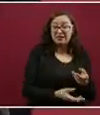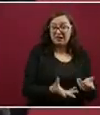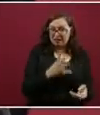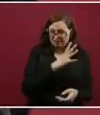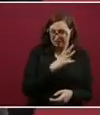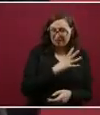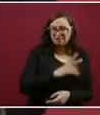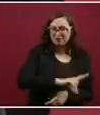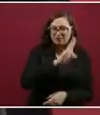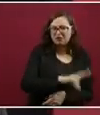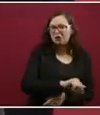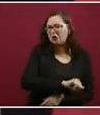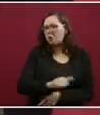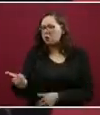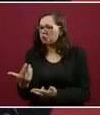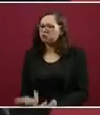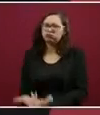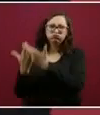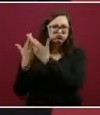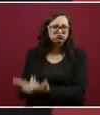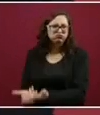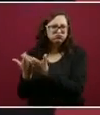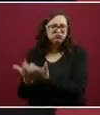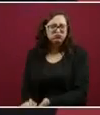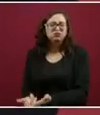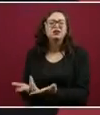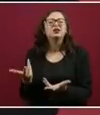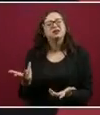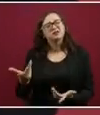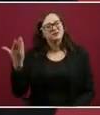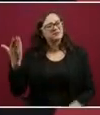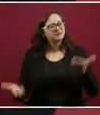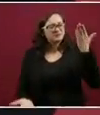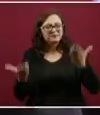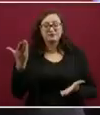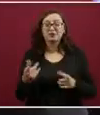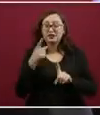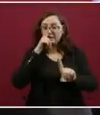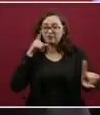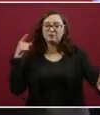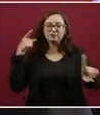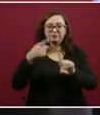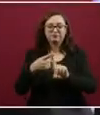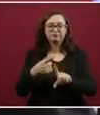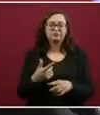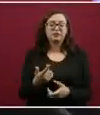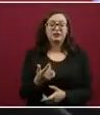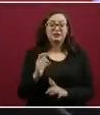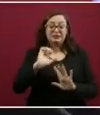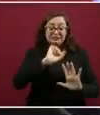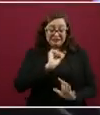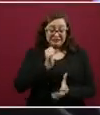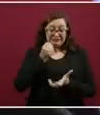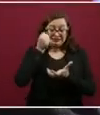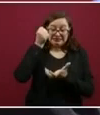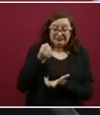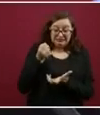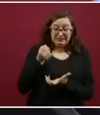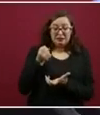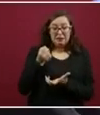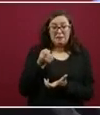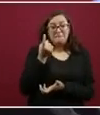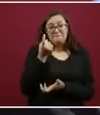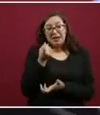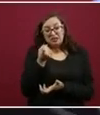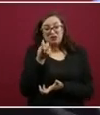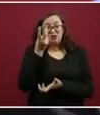en los centros de especialidad? Ese es el gran reto, que cada peso, que cada centavo, ya